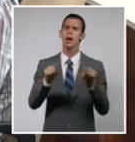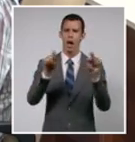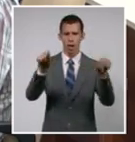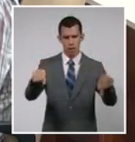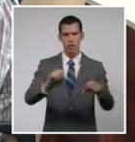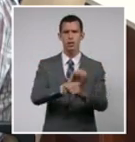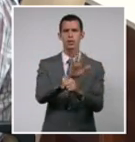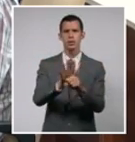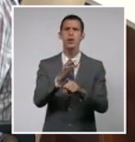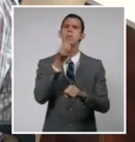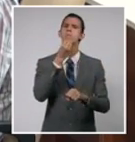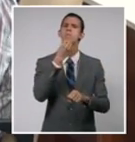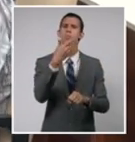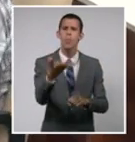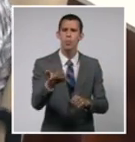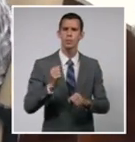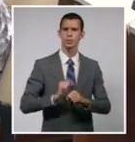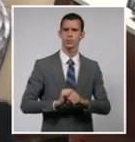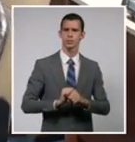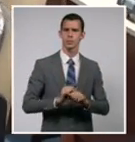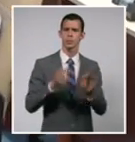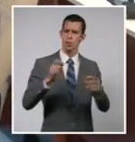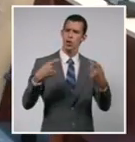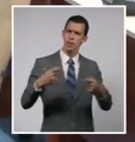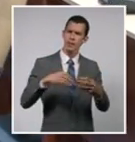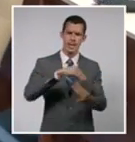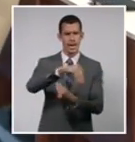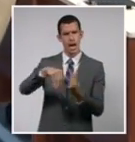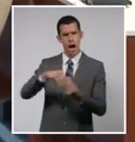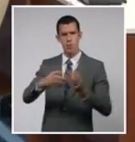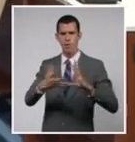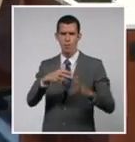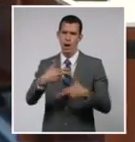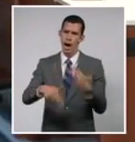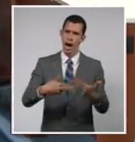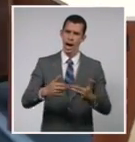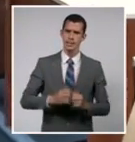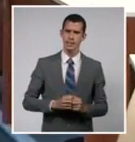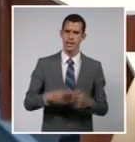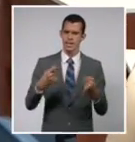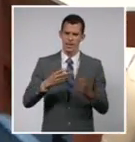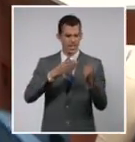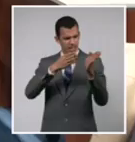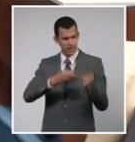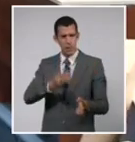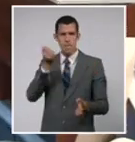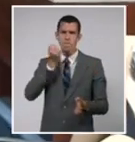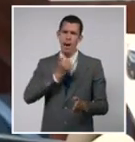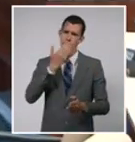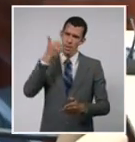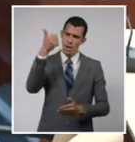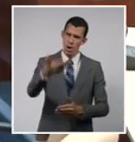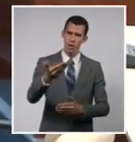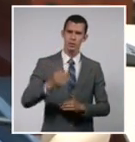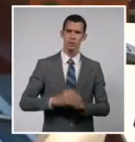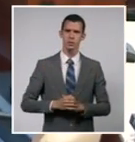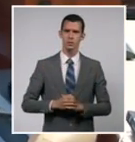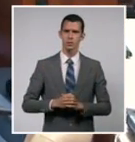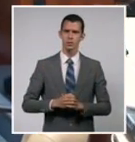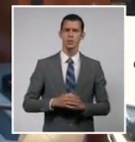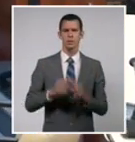y alejarlos de ese tipo de conducta. Yo siempre tengo la confianza, nosotros tenemos la confianza de que en nuestro